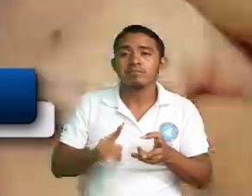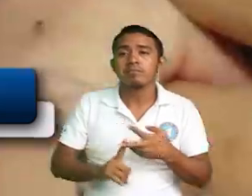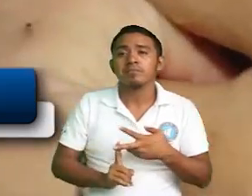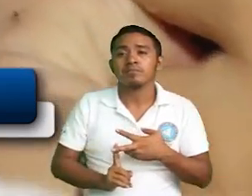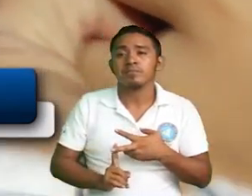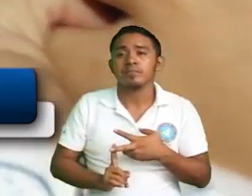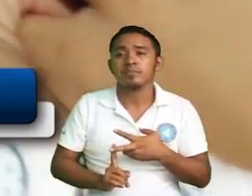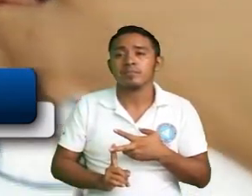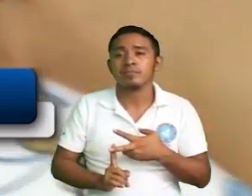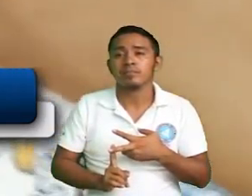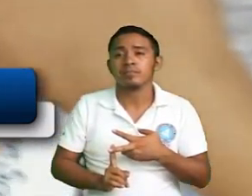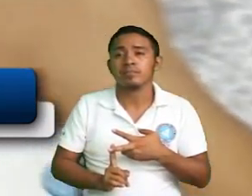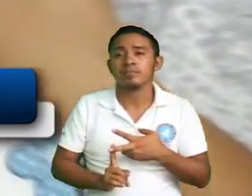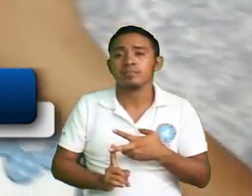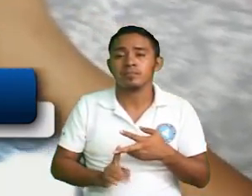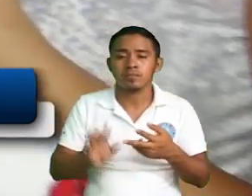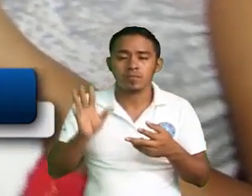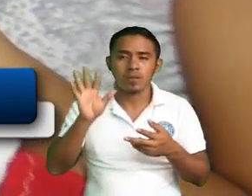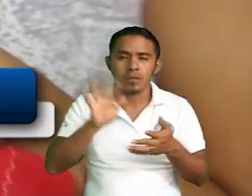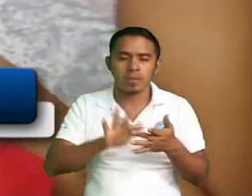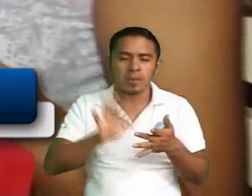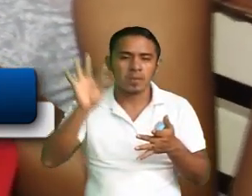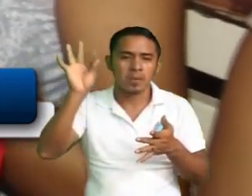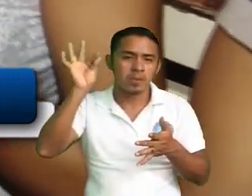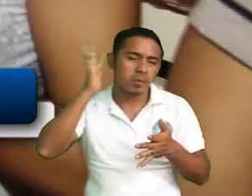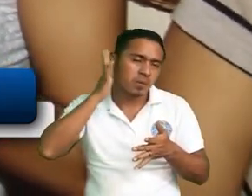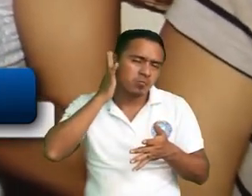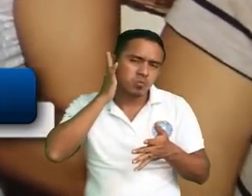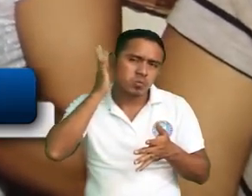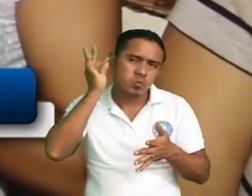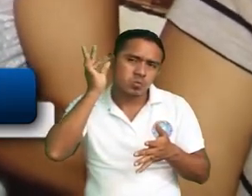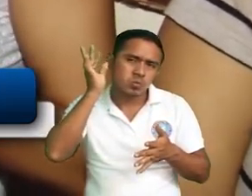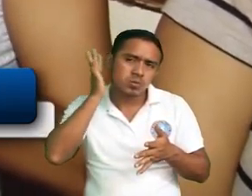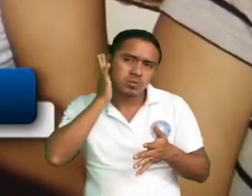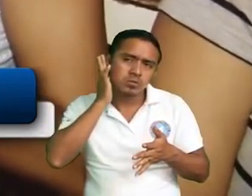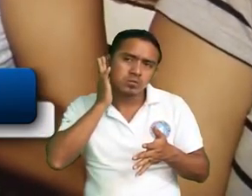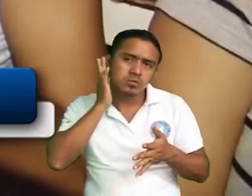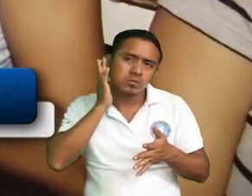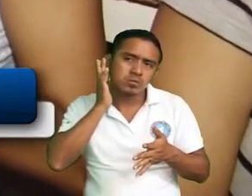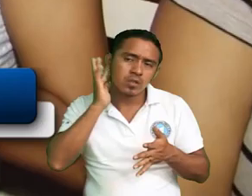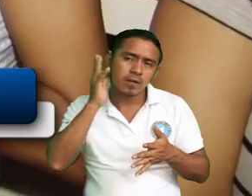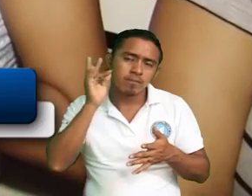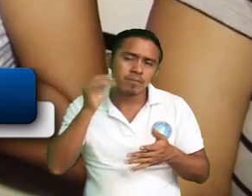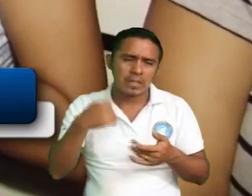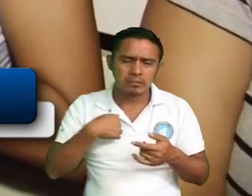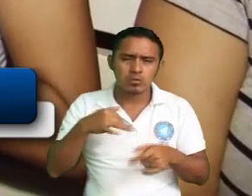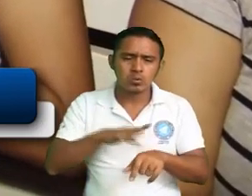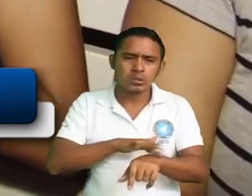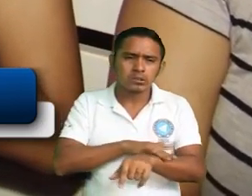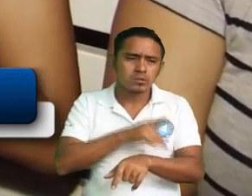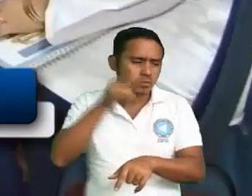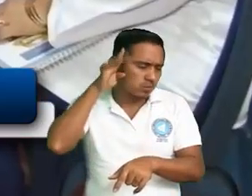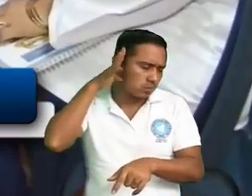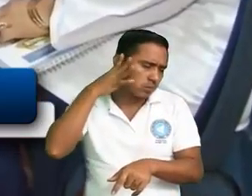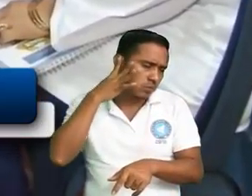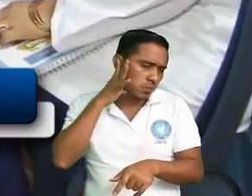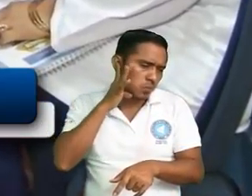aparece una especie como de humedad que el paciente refiere que se... yo siento que algo